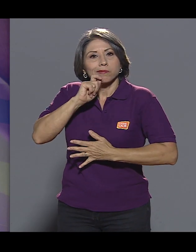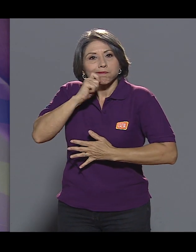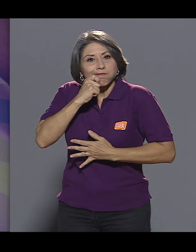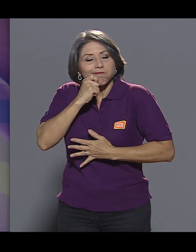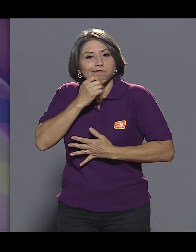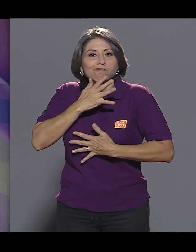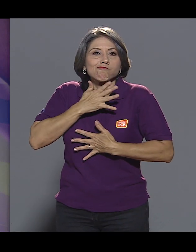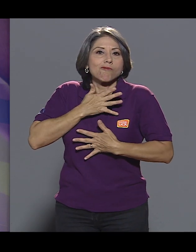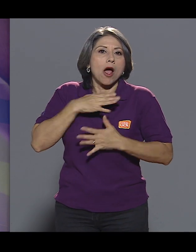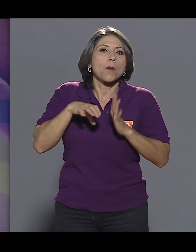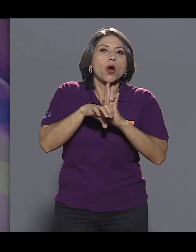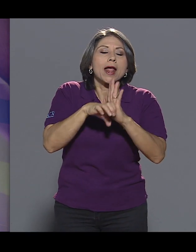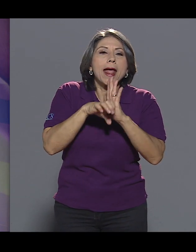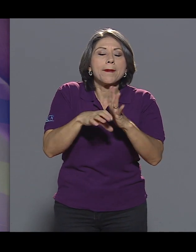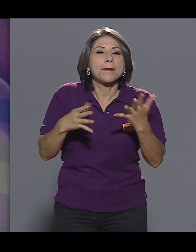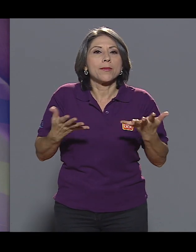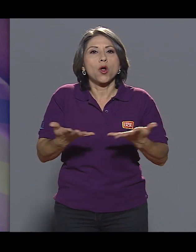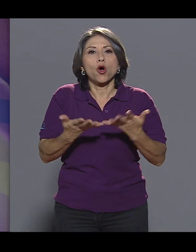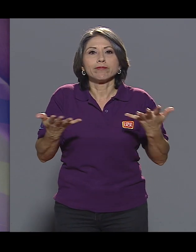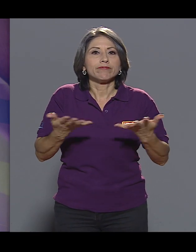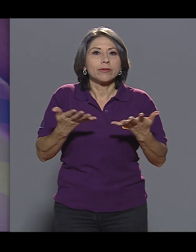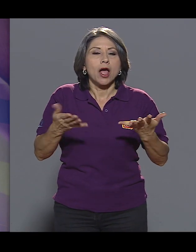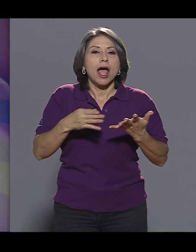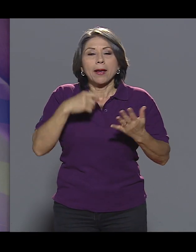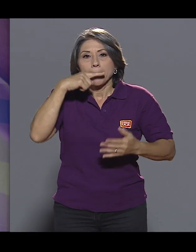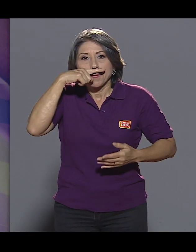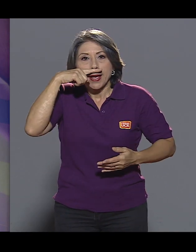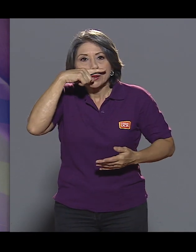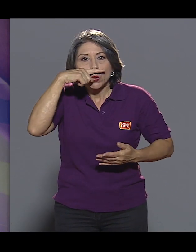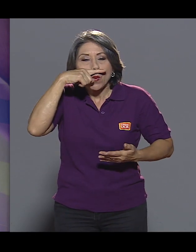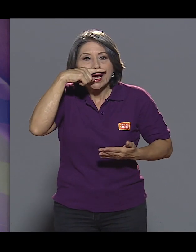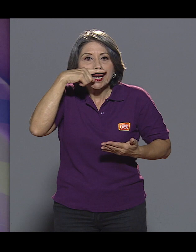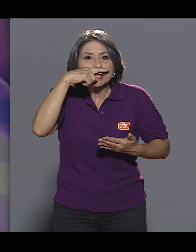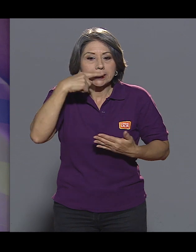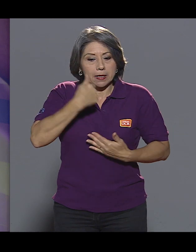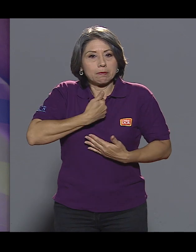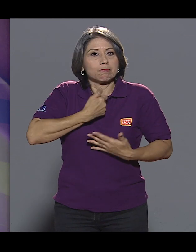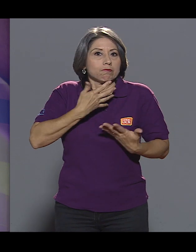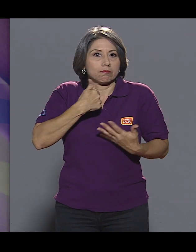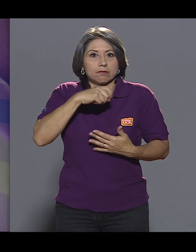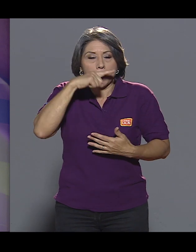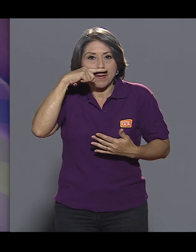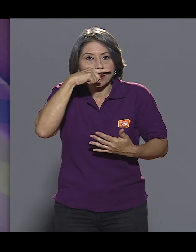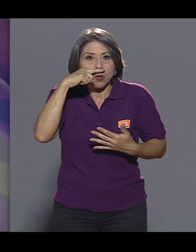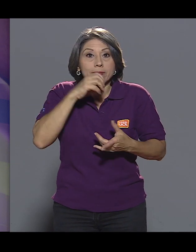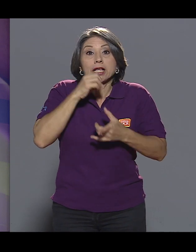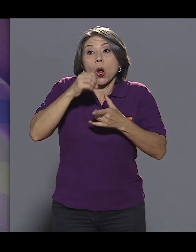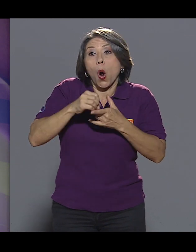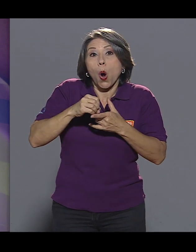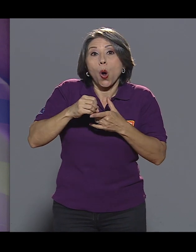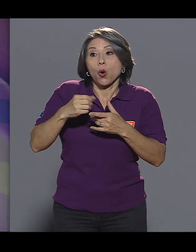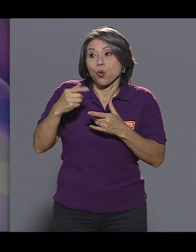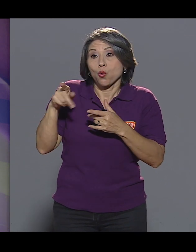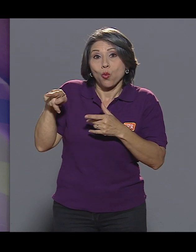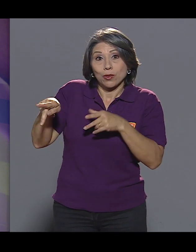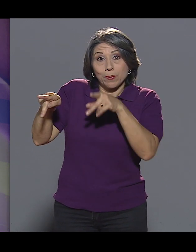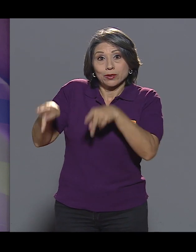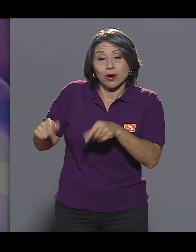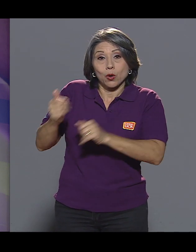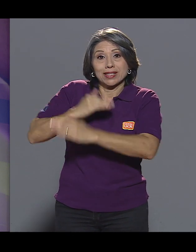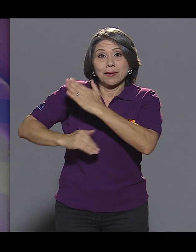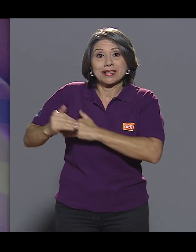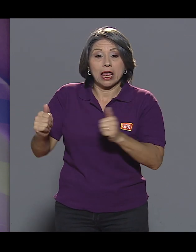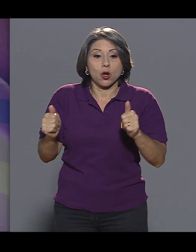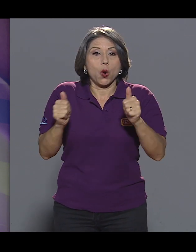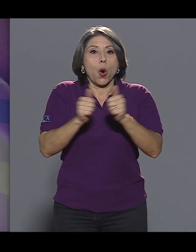intimidad, llámese por ejemplo lo que es en la parte por ejemplo como masturbación, o cuando están con alguna pareja, cual viene a